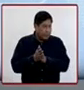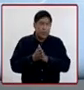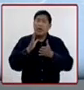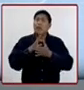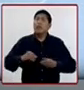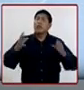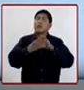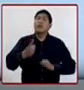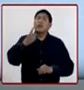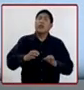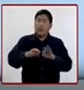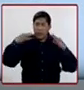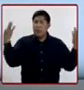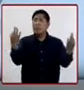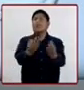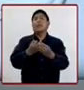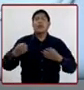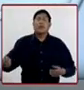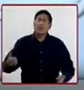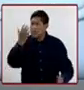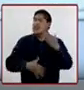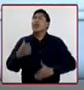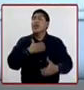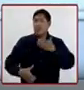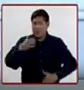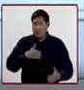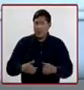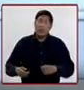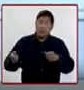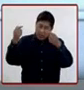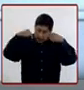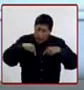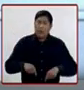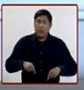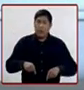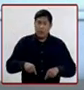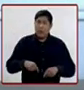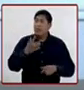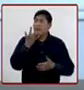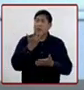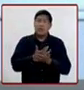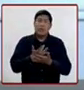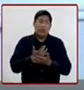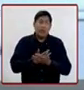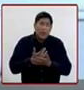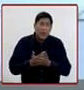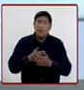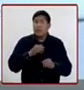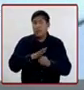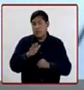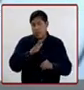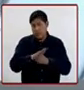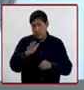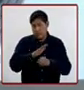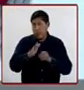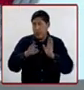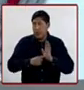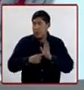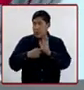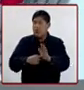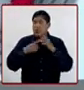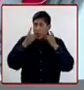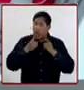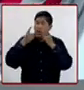Quiero contarle de que una familia ha llegado con desesperación hasta nuestras instalaciones con las pruebas suficientes,